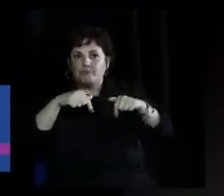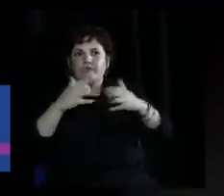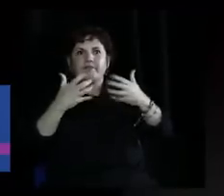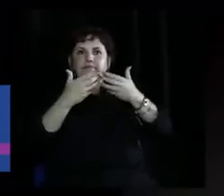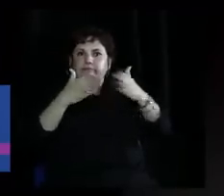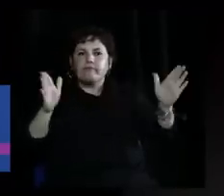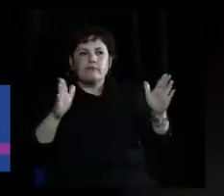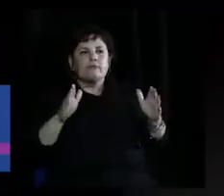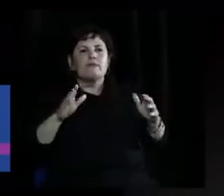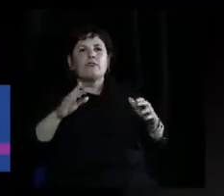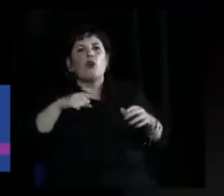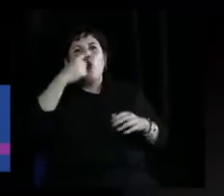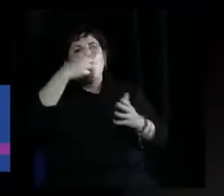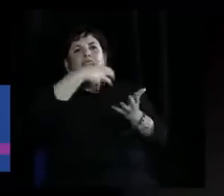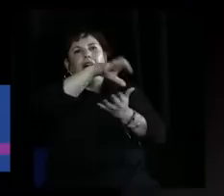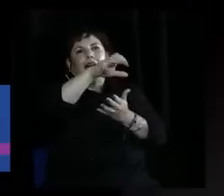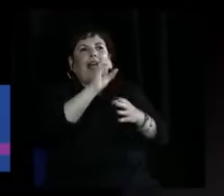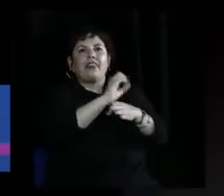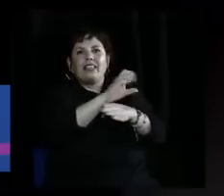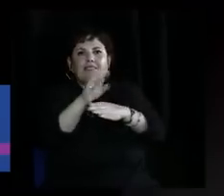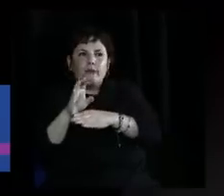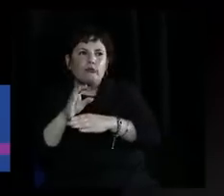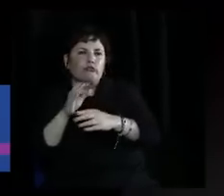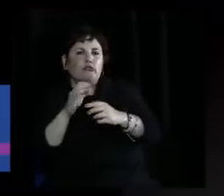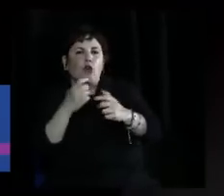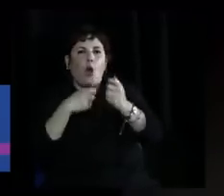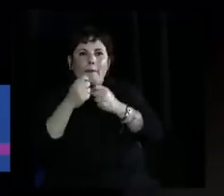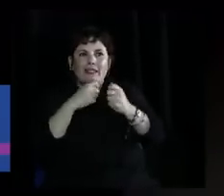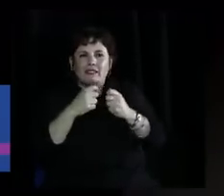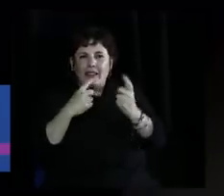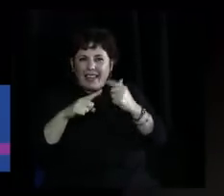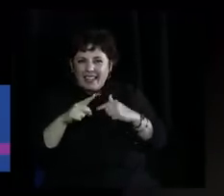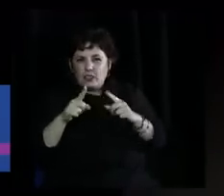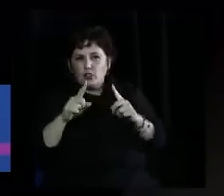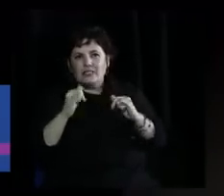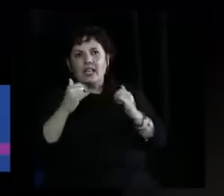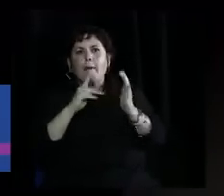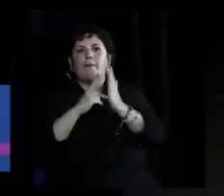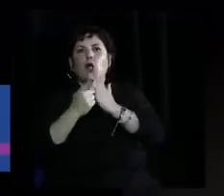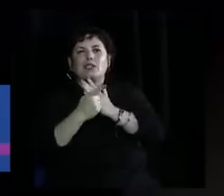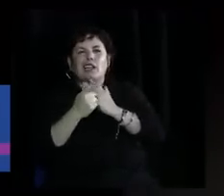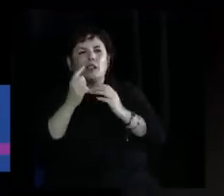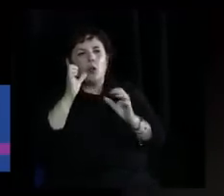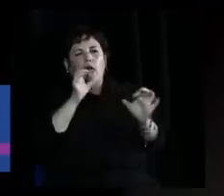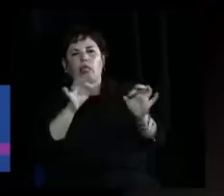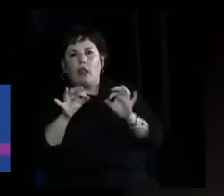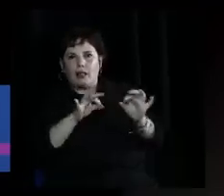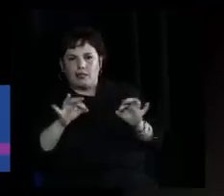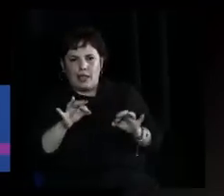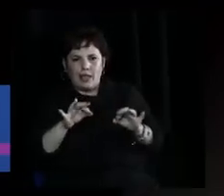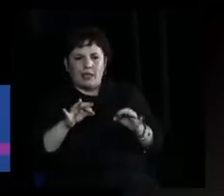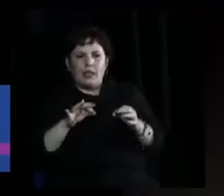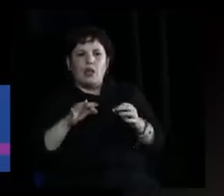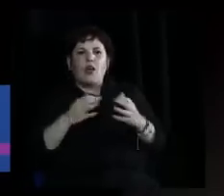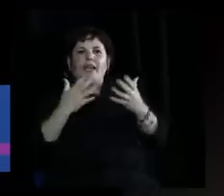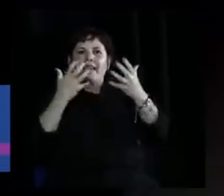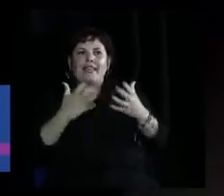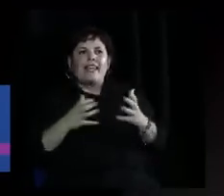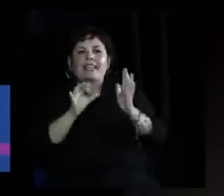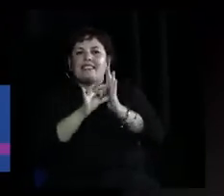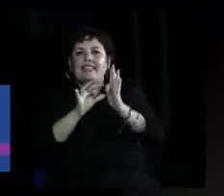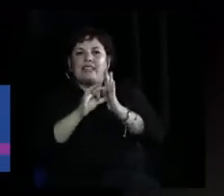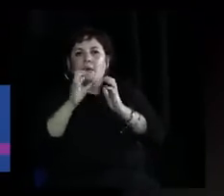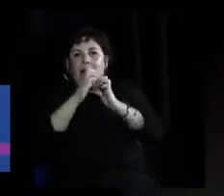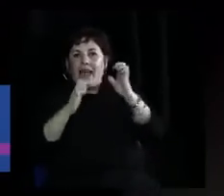el mercado eléctrico a otras áreas, distribución, comercial. Eso como una cuestión más de proyecto estratégico, partir lo más posible el sistema